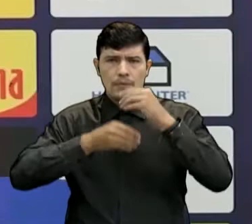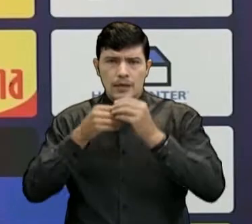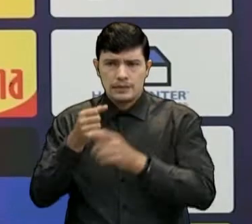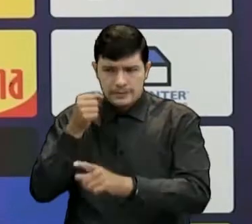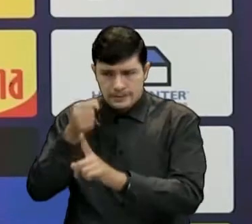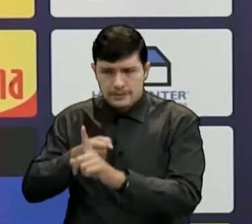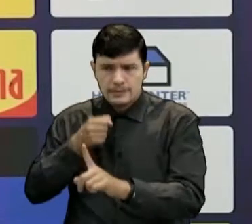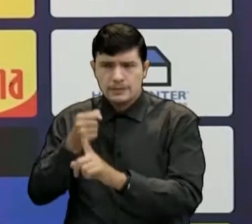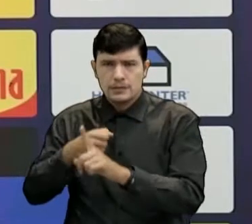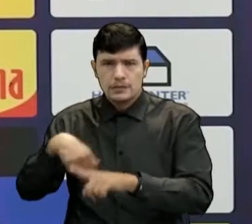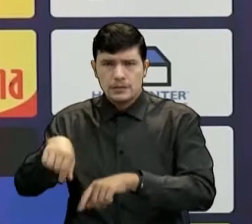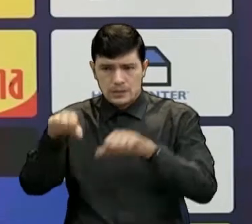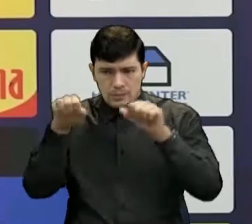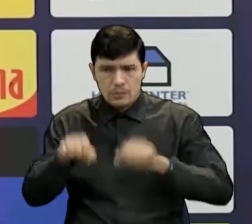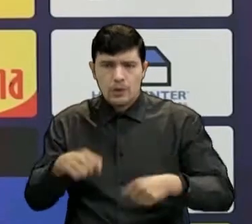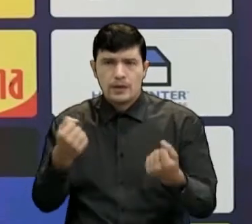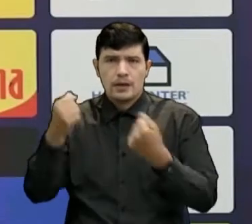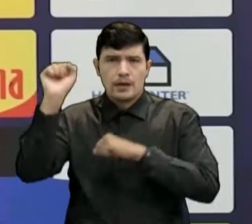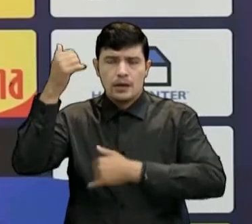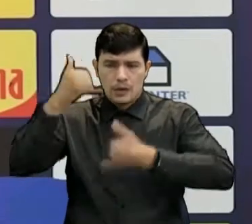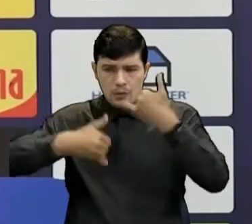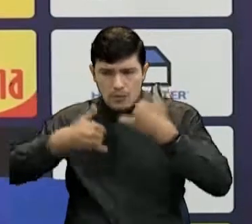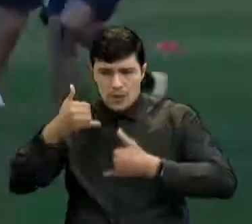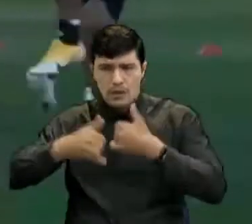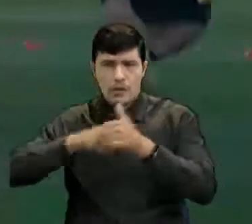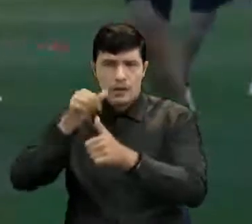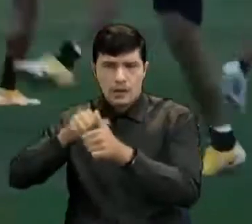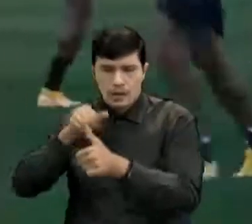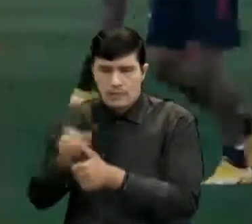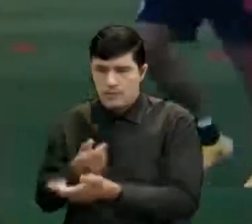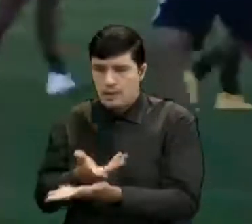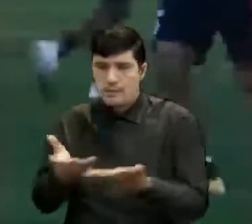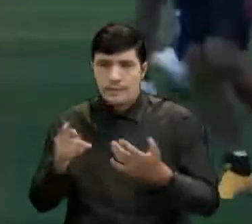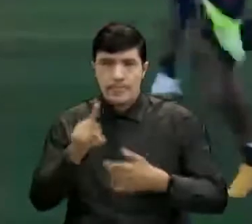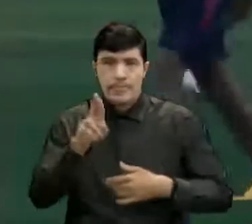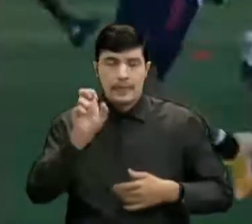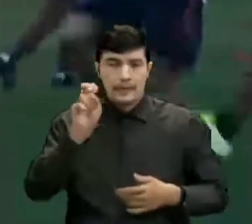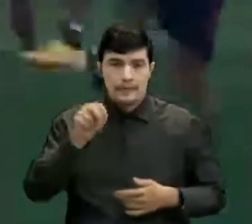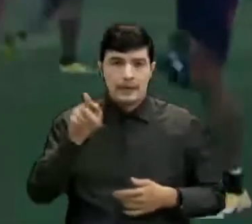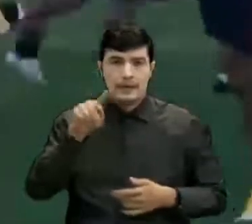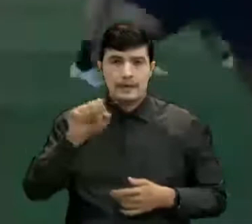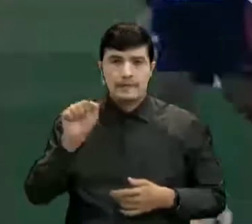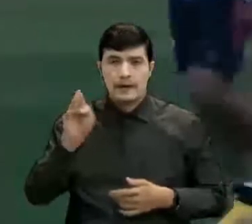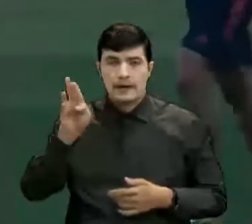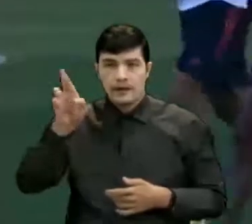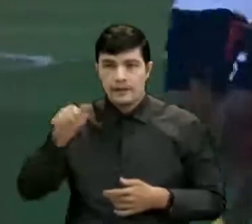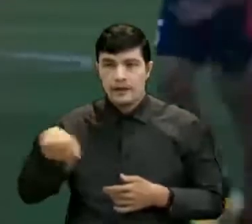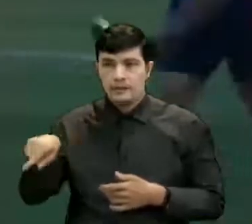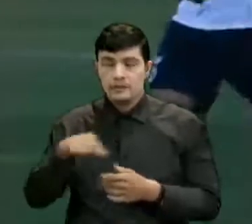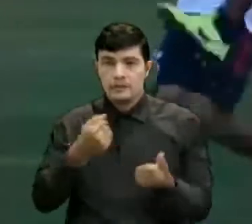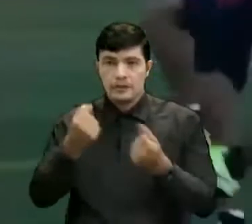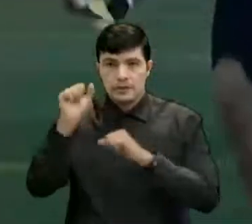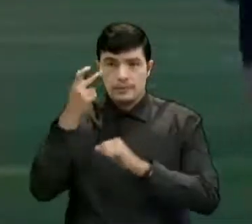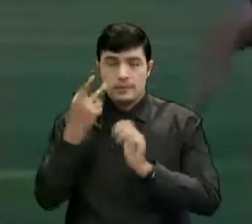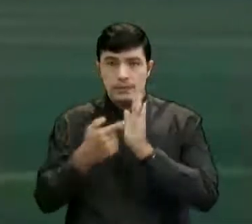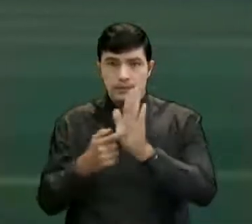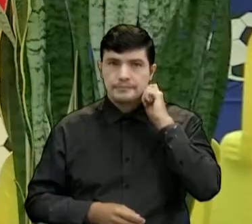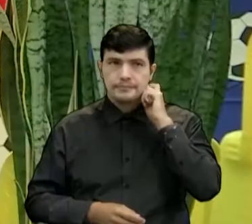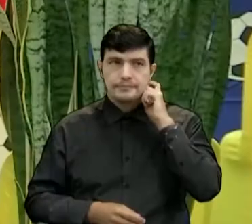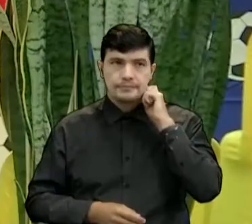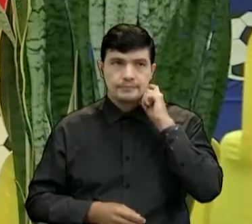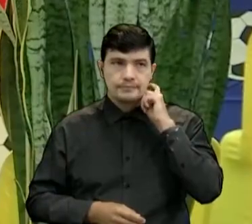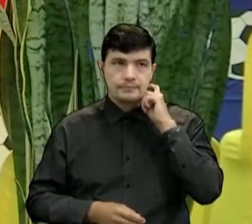estar convencido de que podemos ganar cada partido que juguemos. Fran Fabra podría ser titular de la selección Colombia hoy como volante ante el equipo